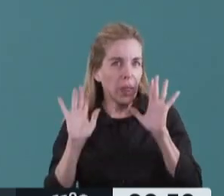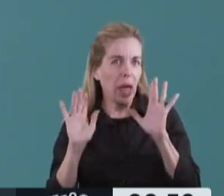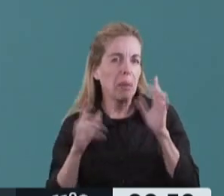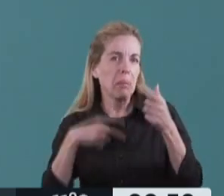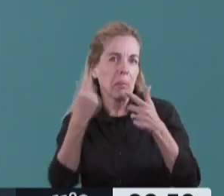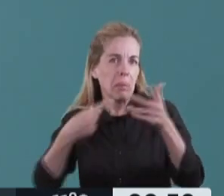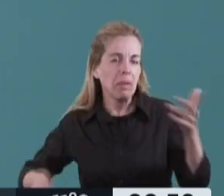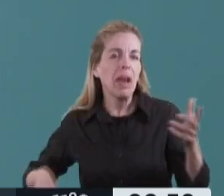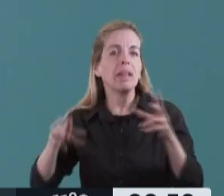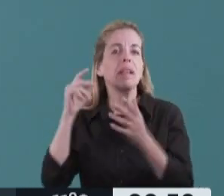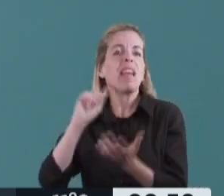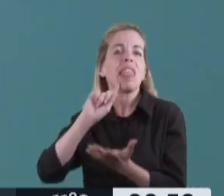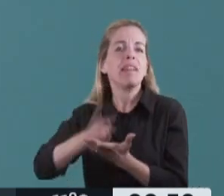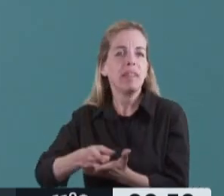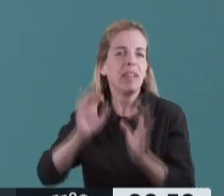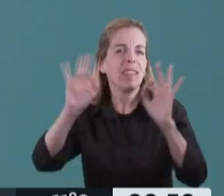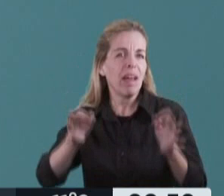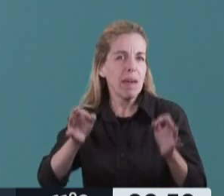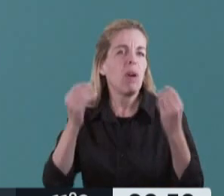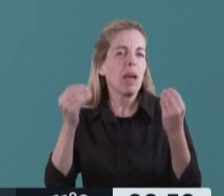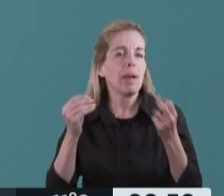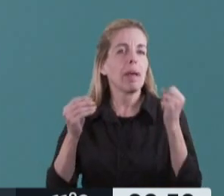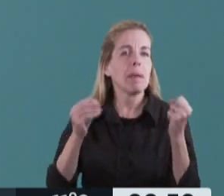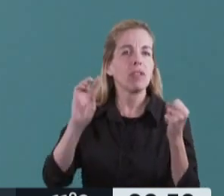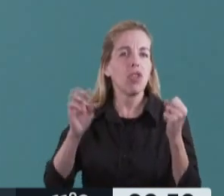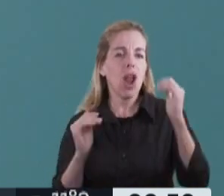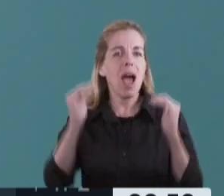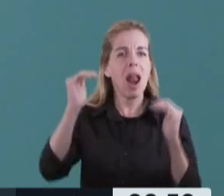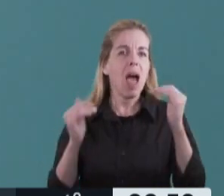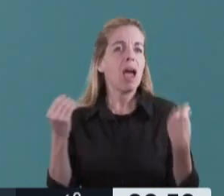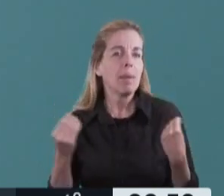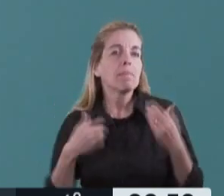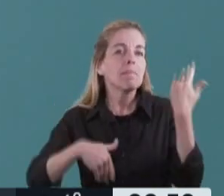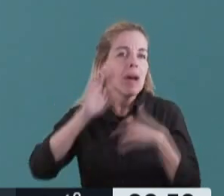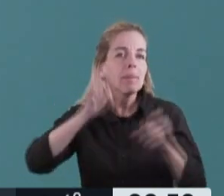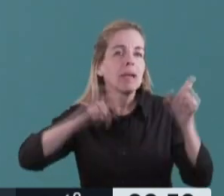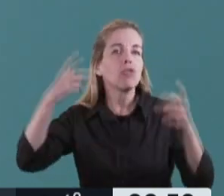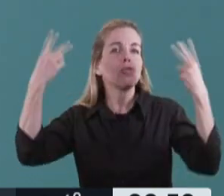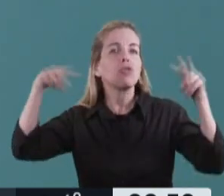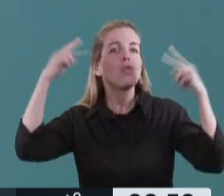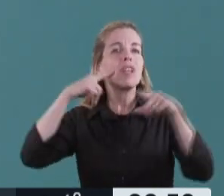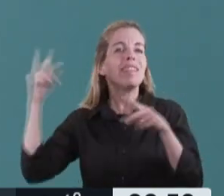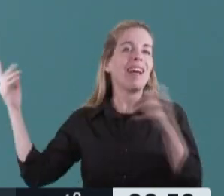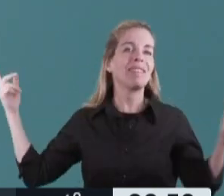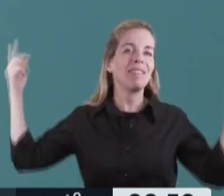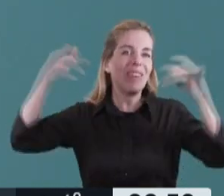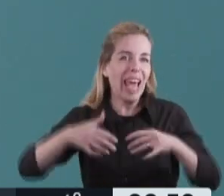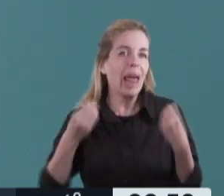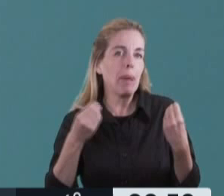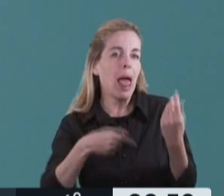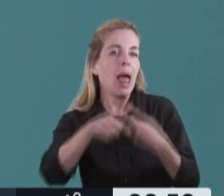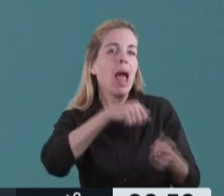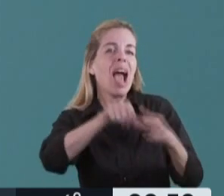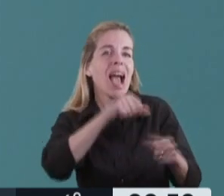varias las medidas posibles lo que está claro es que la brecha cambiaria lo que hace es que el turista que llega sobre todo a los países limítrofes acuda al mercado informal a cambiarlos nosotros